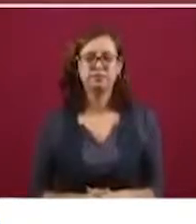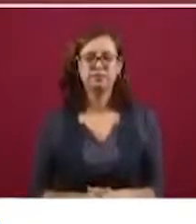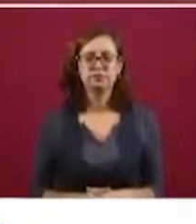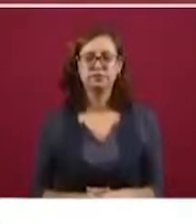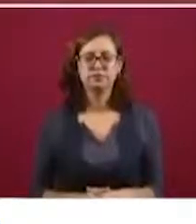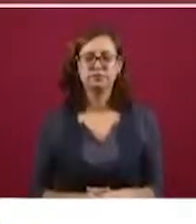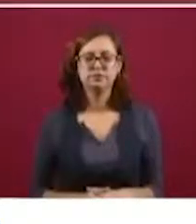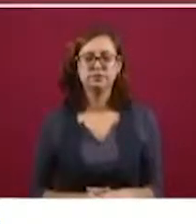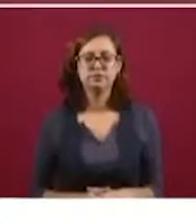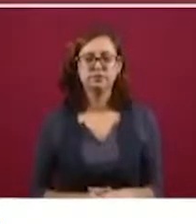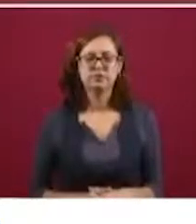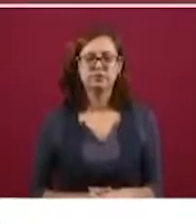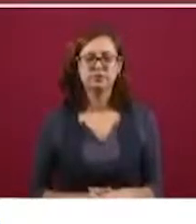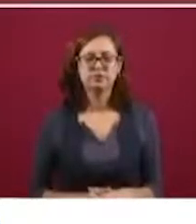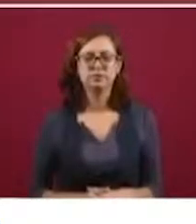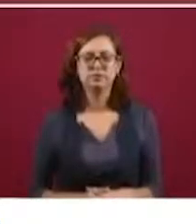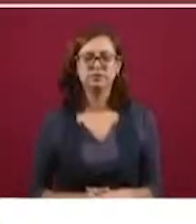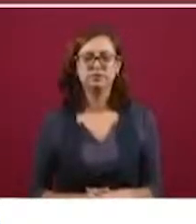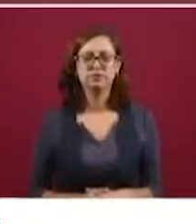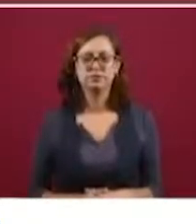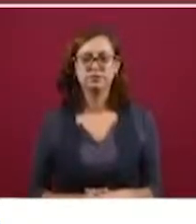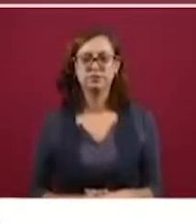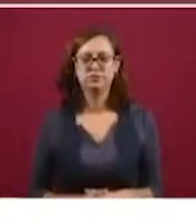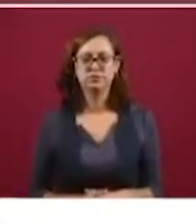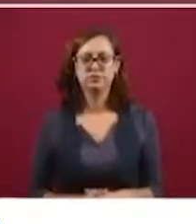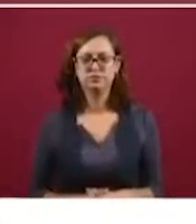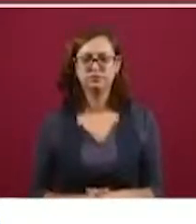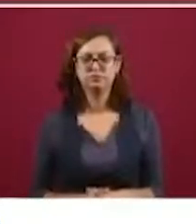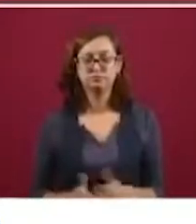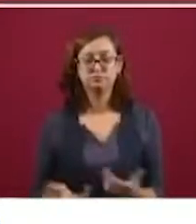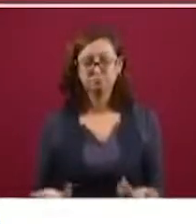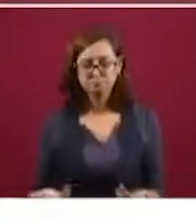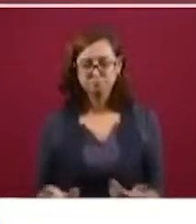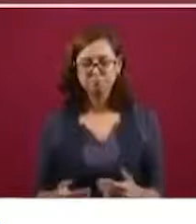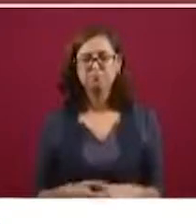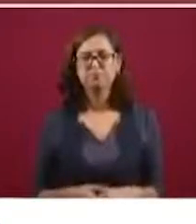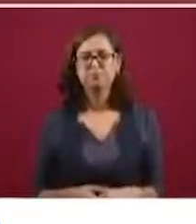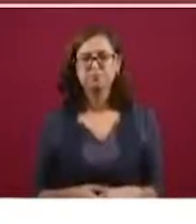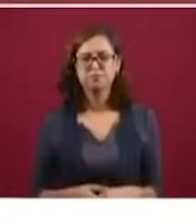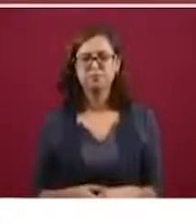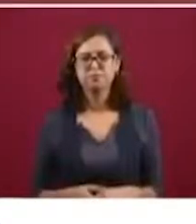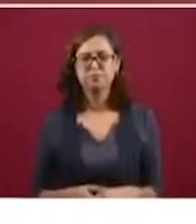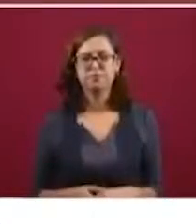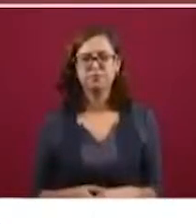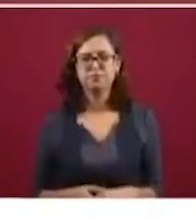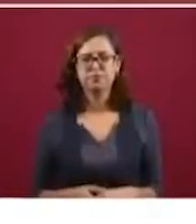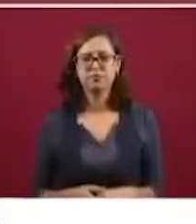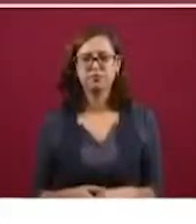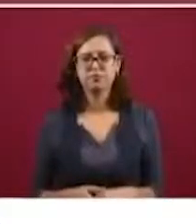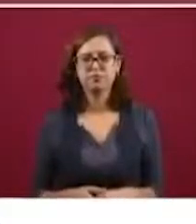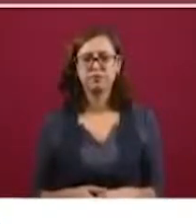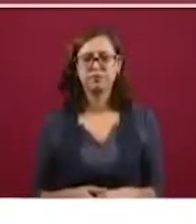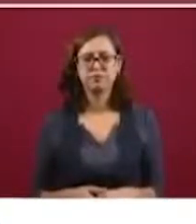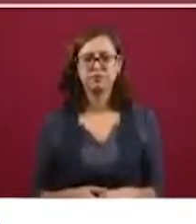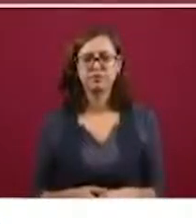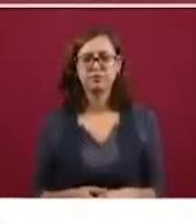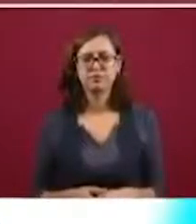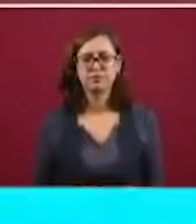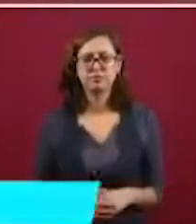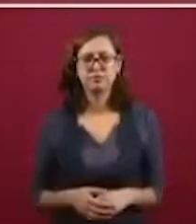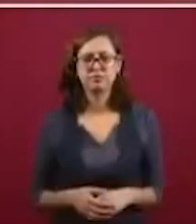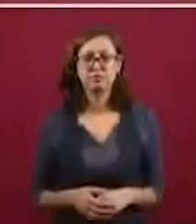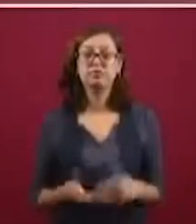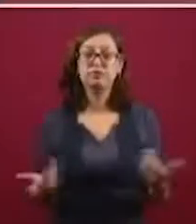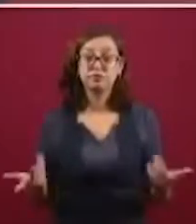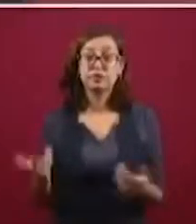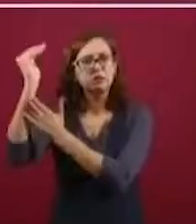primer borrador de su informe en el que dará cuentas a los mexicanos sobre los principales logros de su administración a nueve